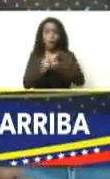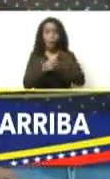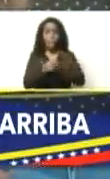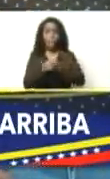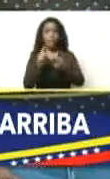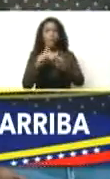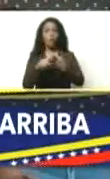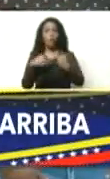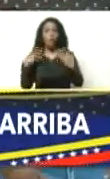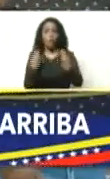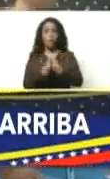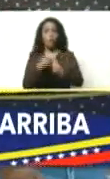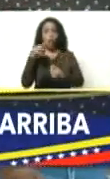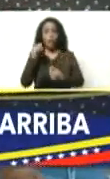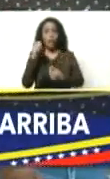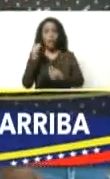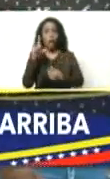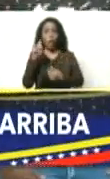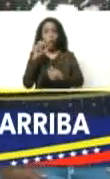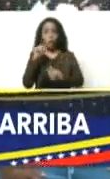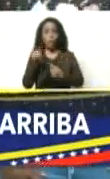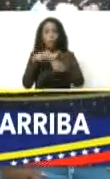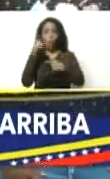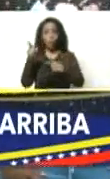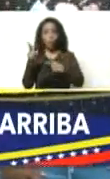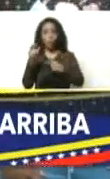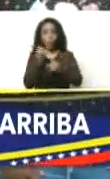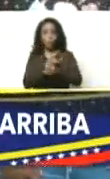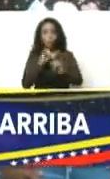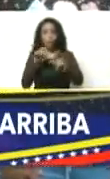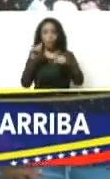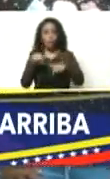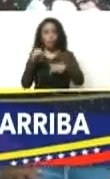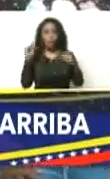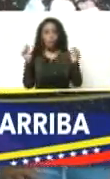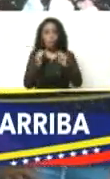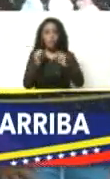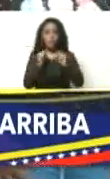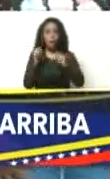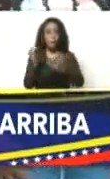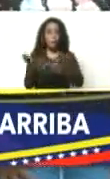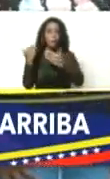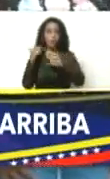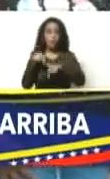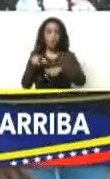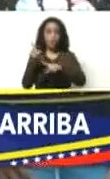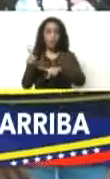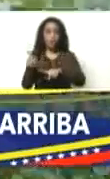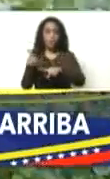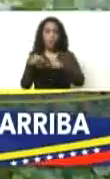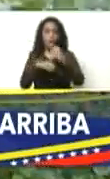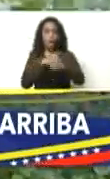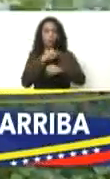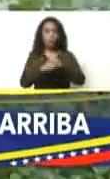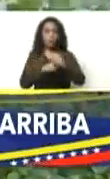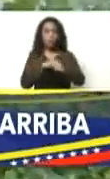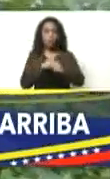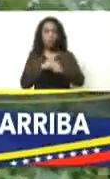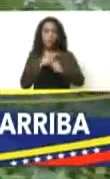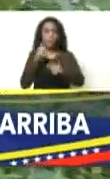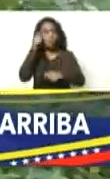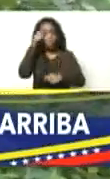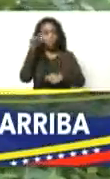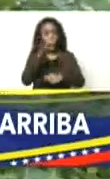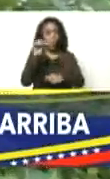con el compañero Nalo de AD Proimpa, de productores independientes del páramo, que nos han prestado la ayuda a través de la sucesión, sucesión pueblo a